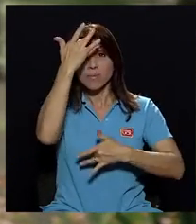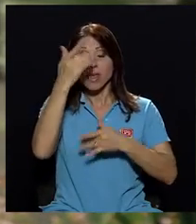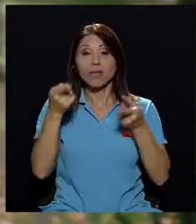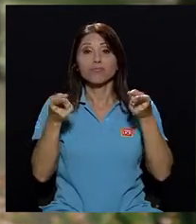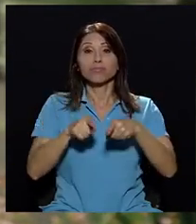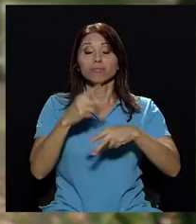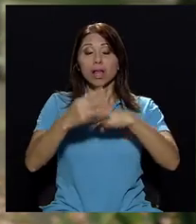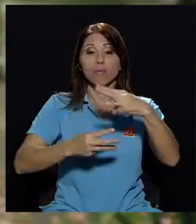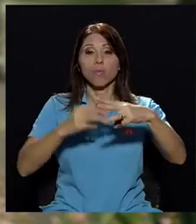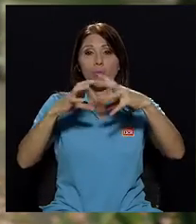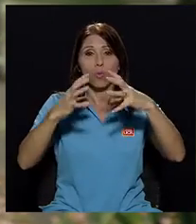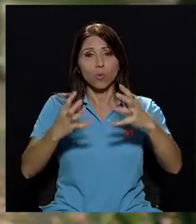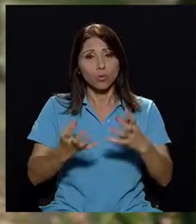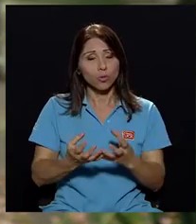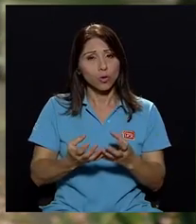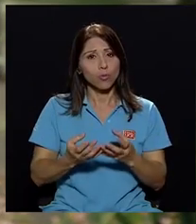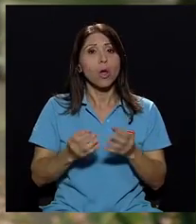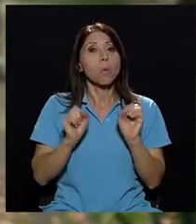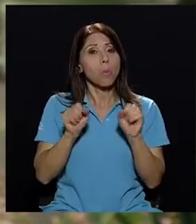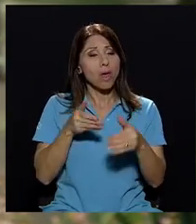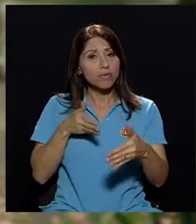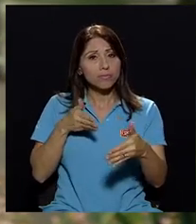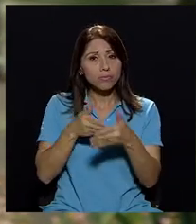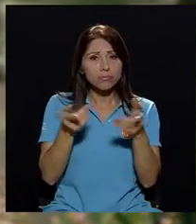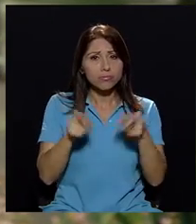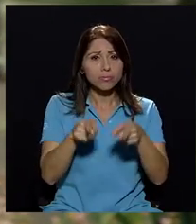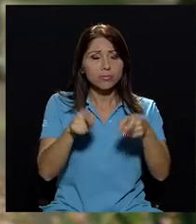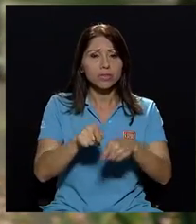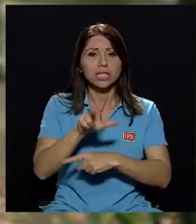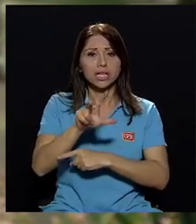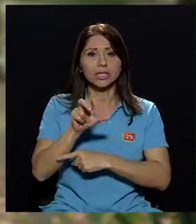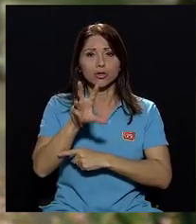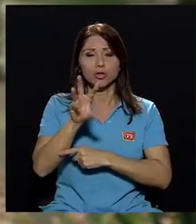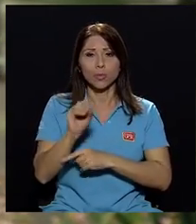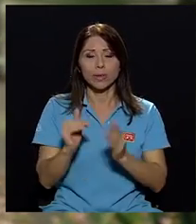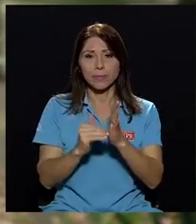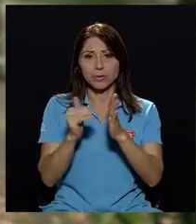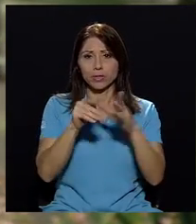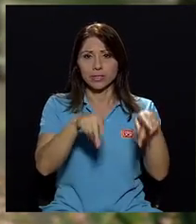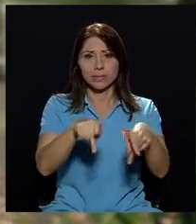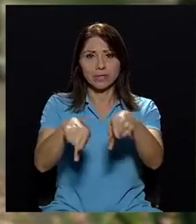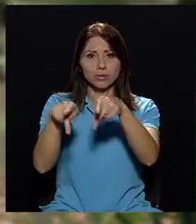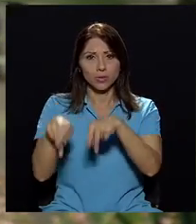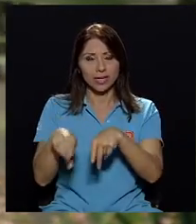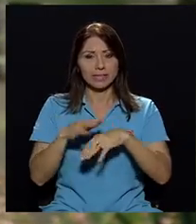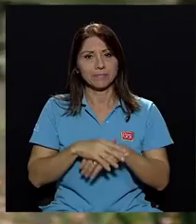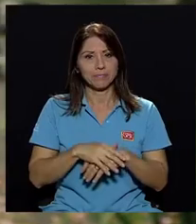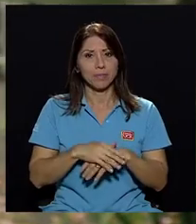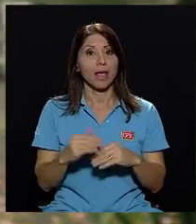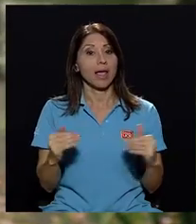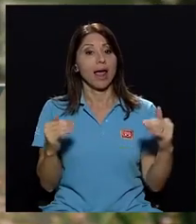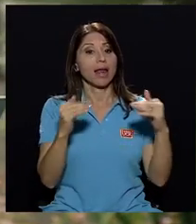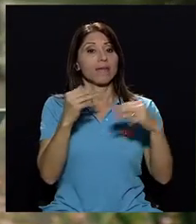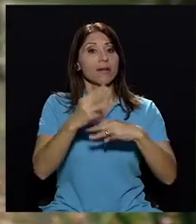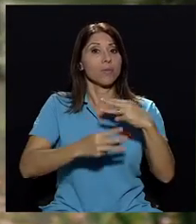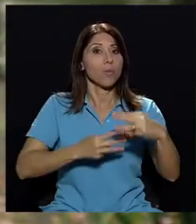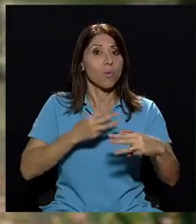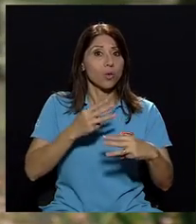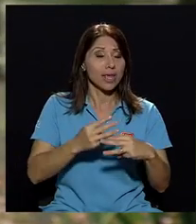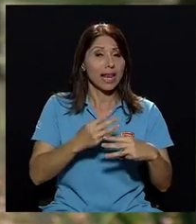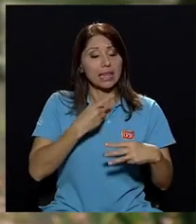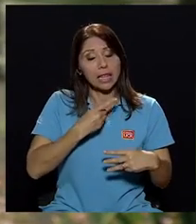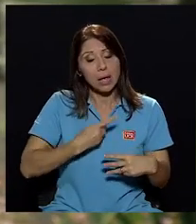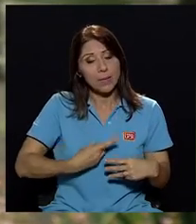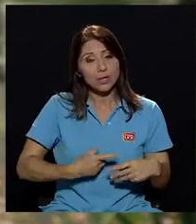estar afectando a unas 350 millones de personas. Y la carga mundial, tanto de depresión como de otros